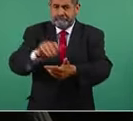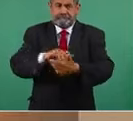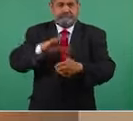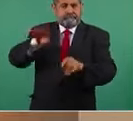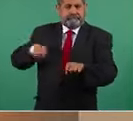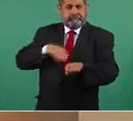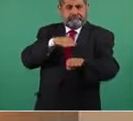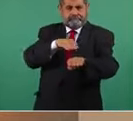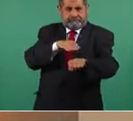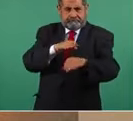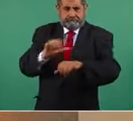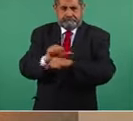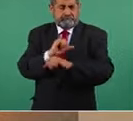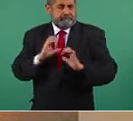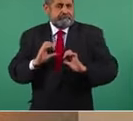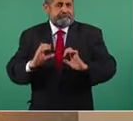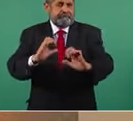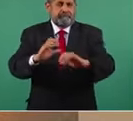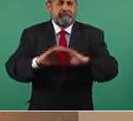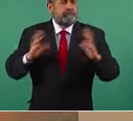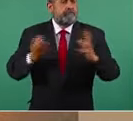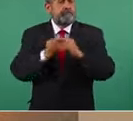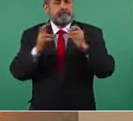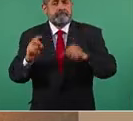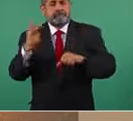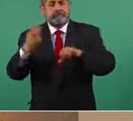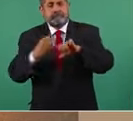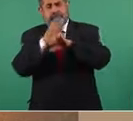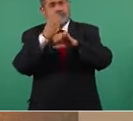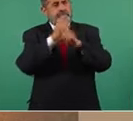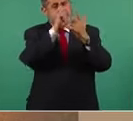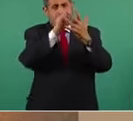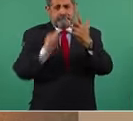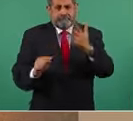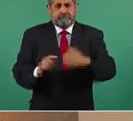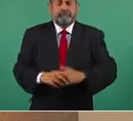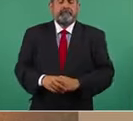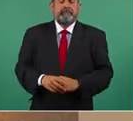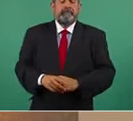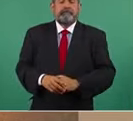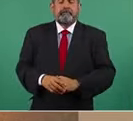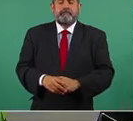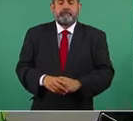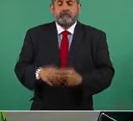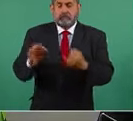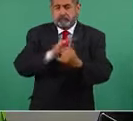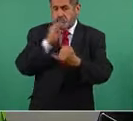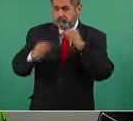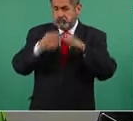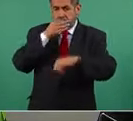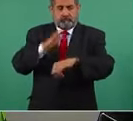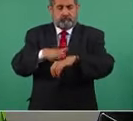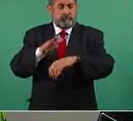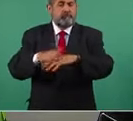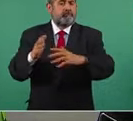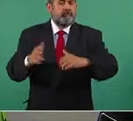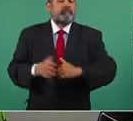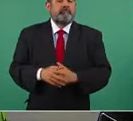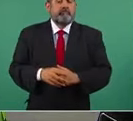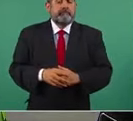municipales en las 32 coordinaciones estatales. Adelante. Por último,